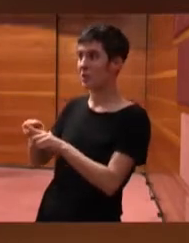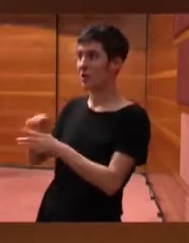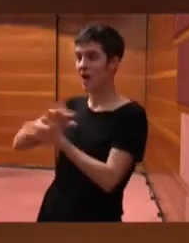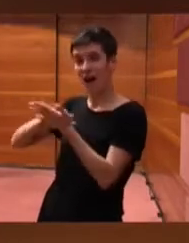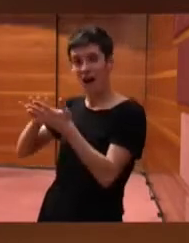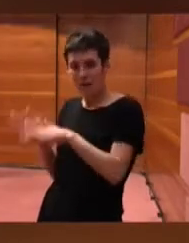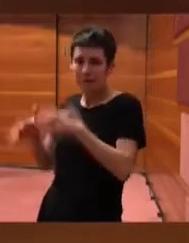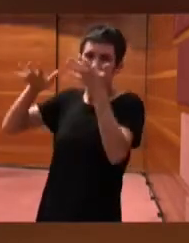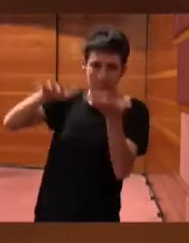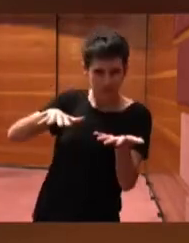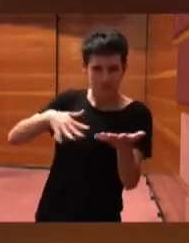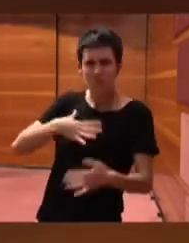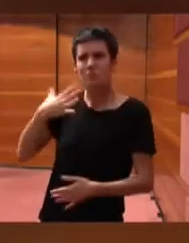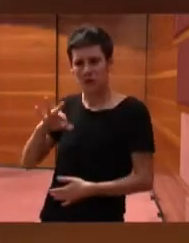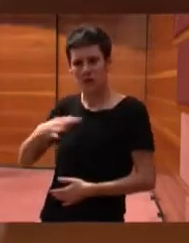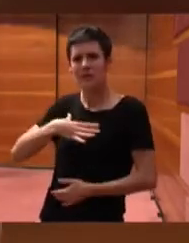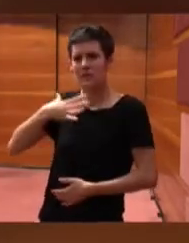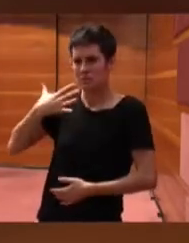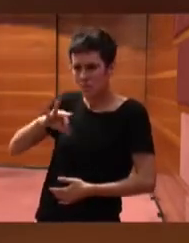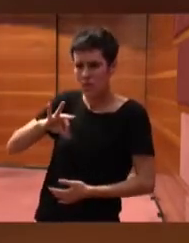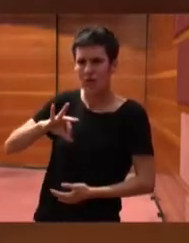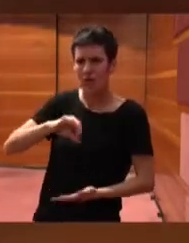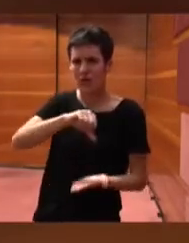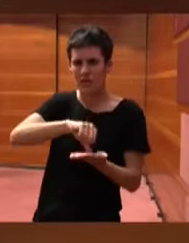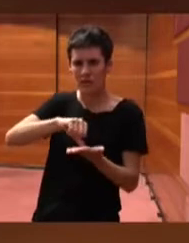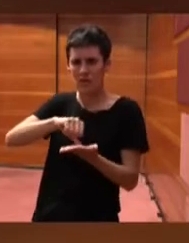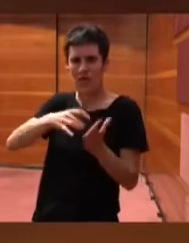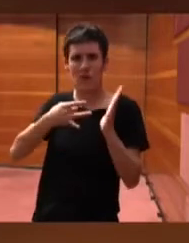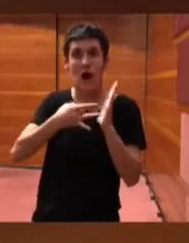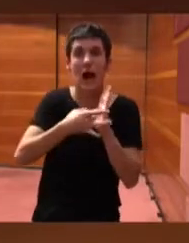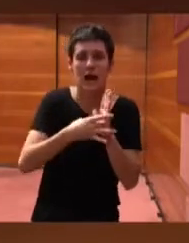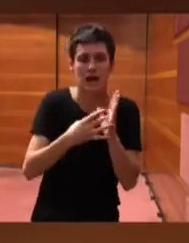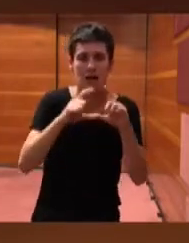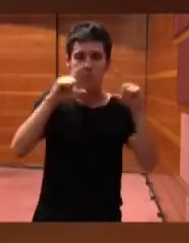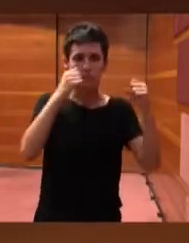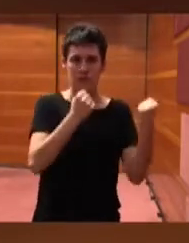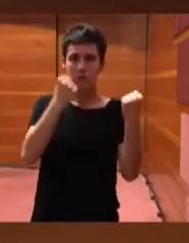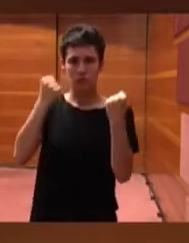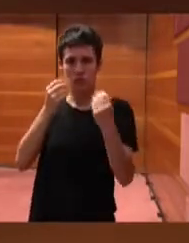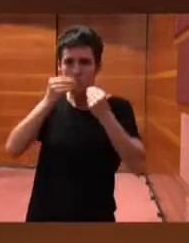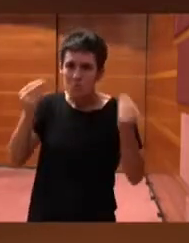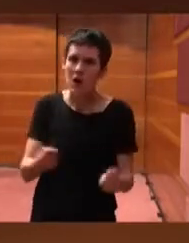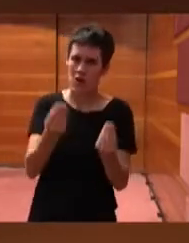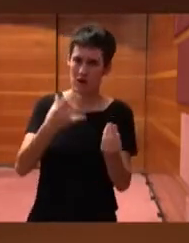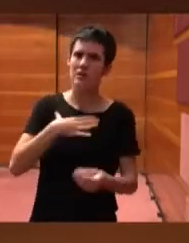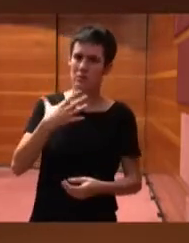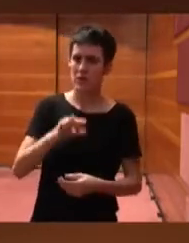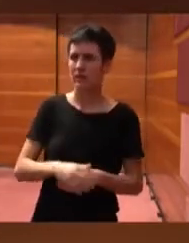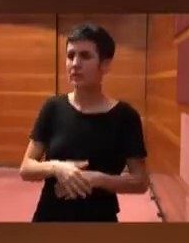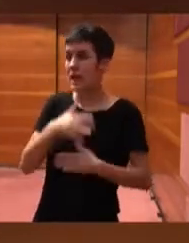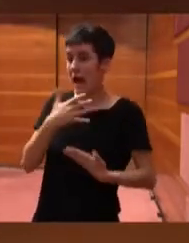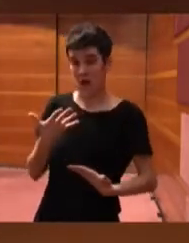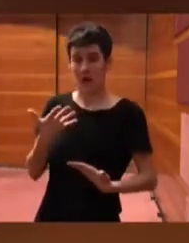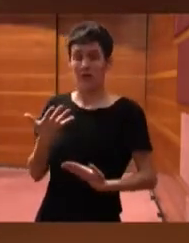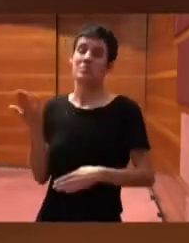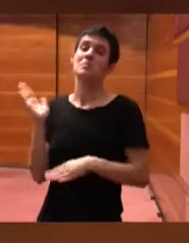que se puede, que es posible mejorar la calidad democrática, la calidad de nuestras instituciones. Les voy a presentar a continuación